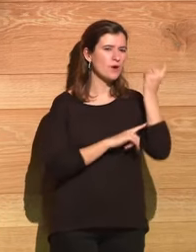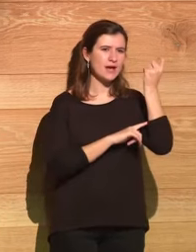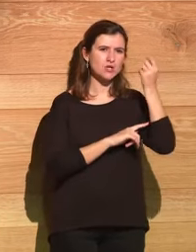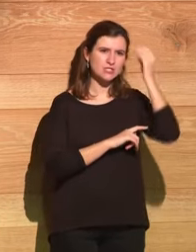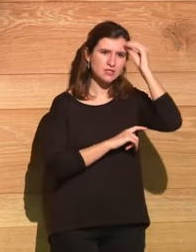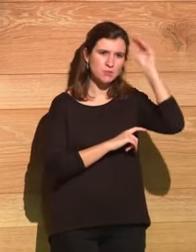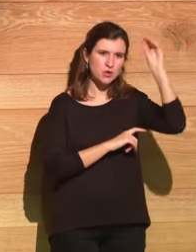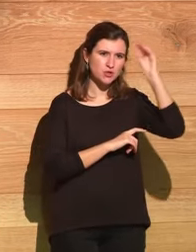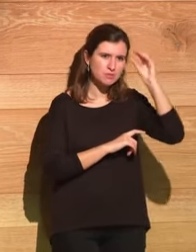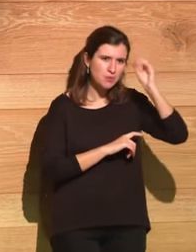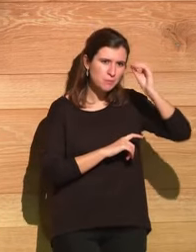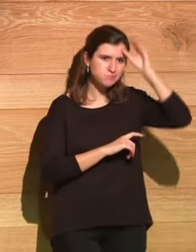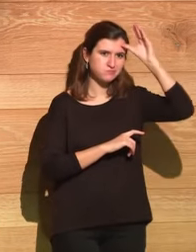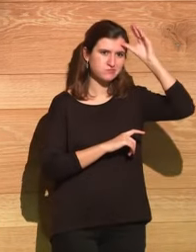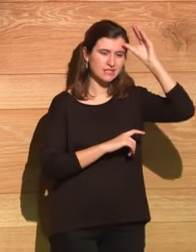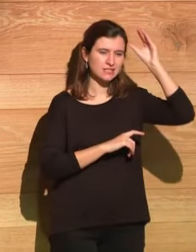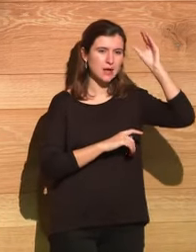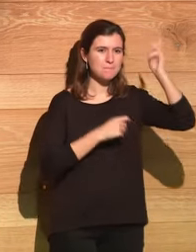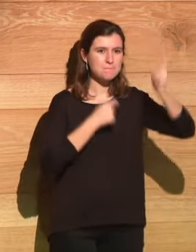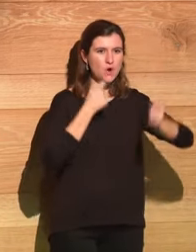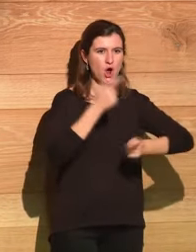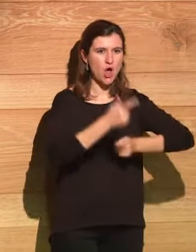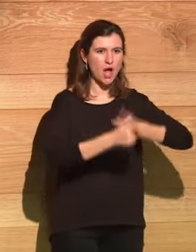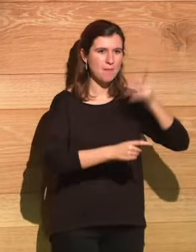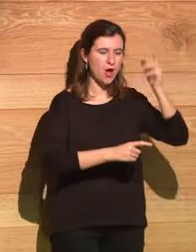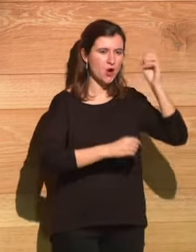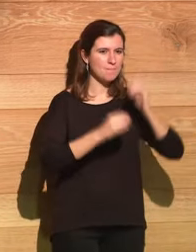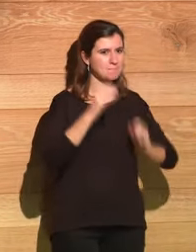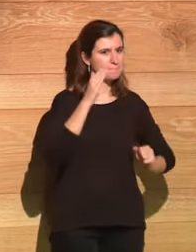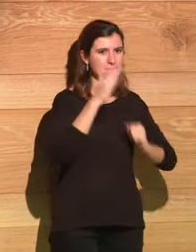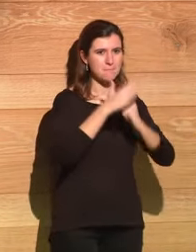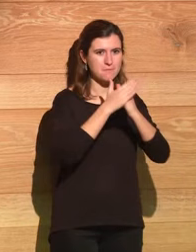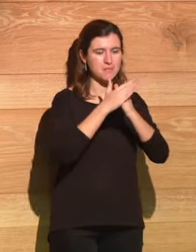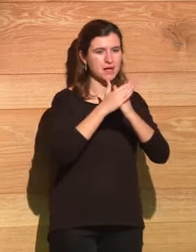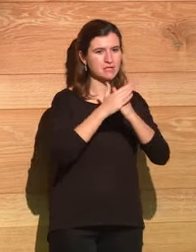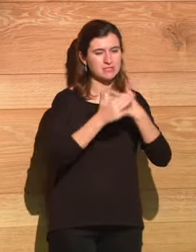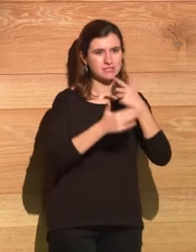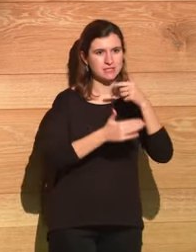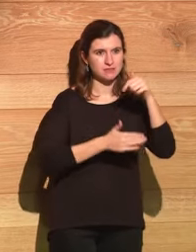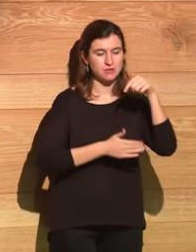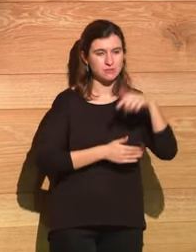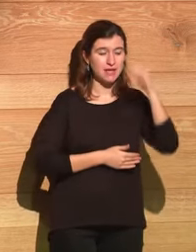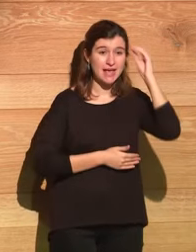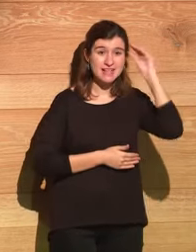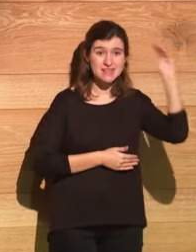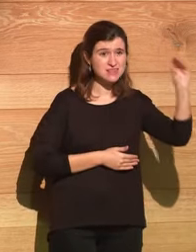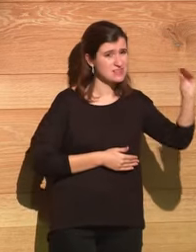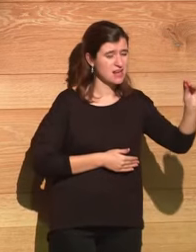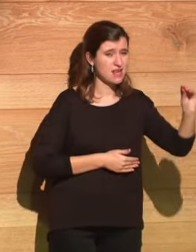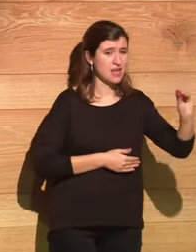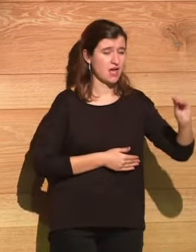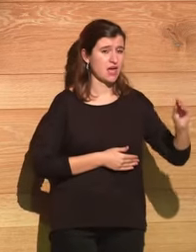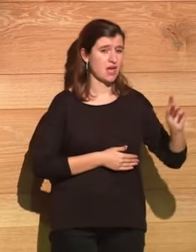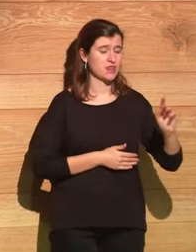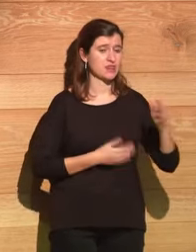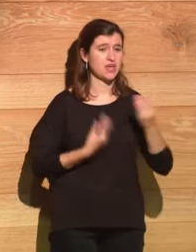mi conocimiento y elevarlo poco a poco al punto más alto que la mediocridad de mi inteligencia y la corta